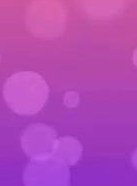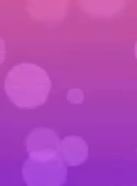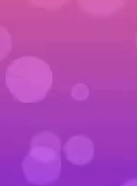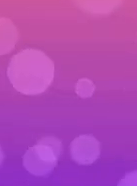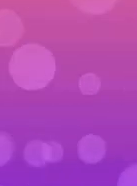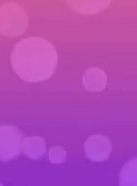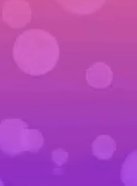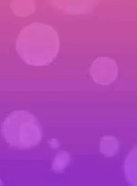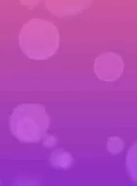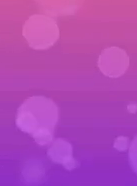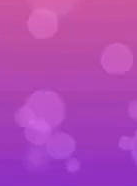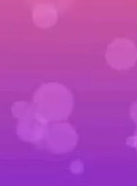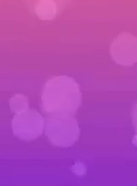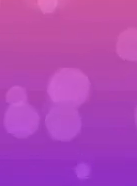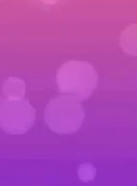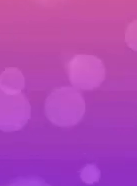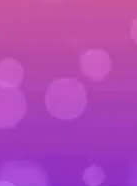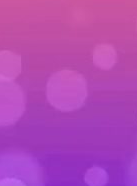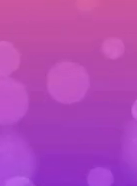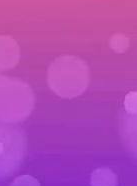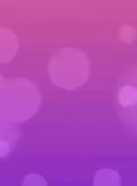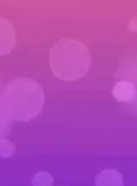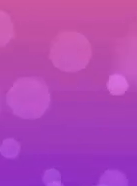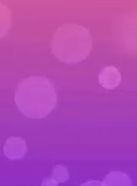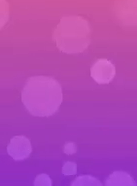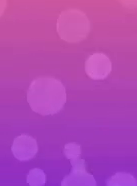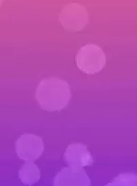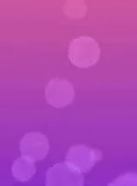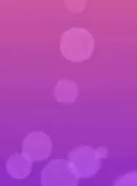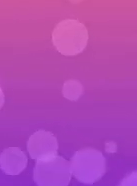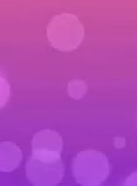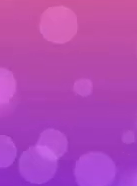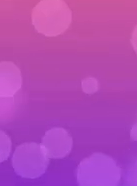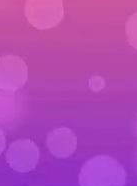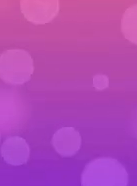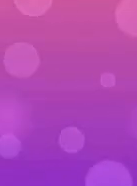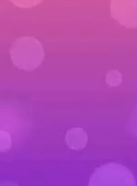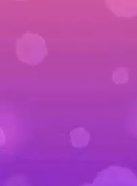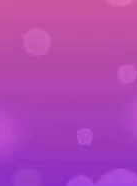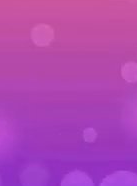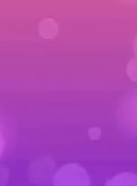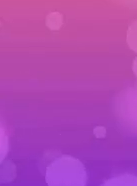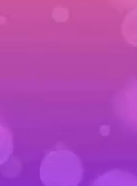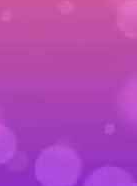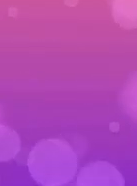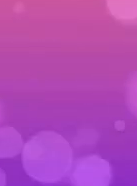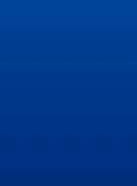Loto. Nos vemos en el próximo sorteo Loto. ¡Loto! Te cambia la vida.